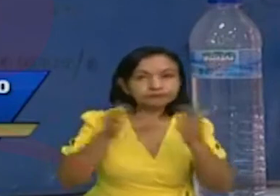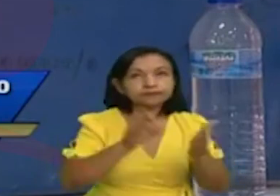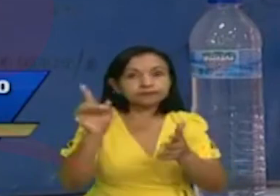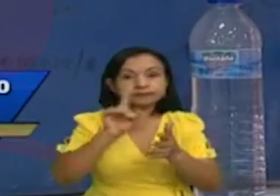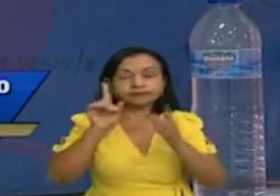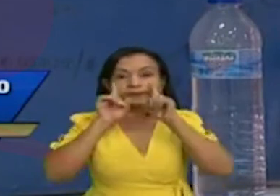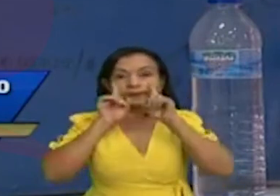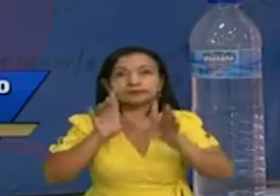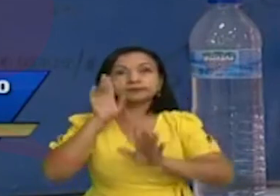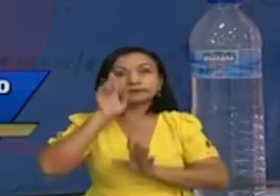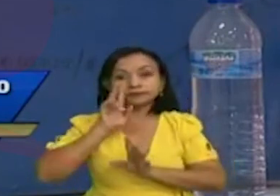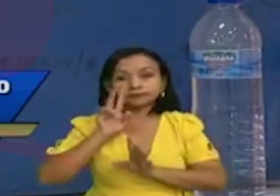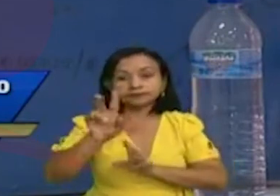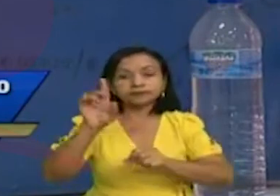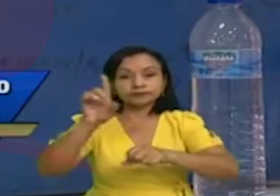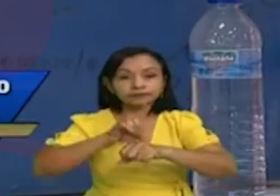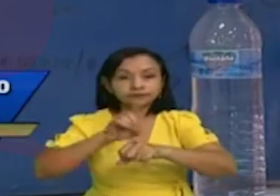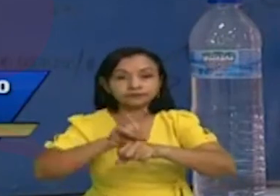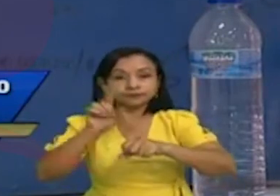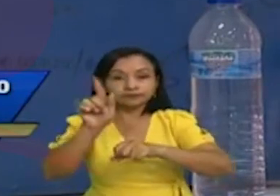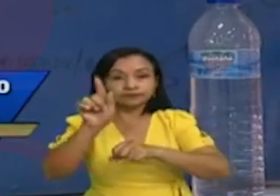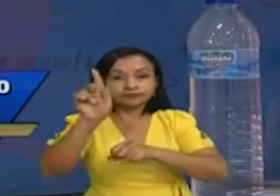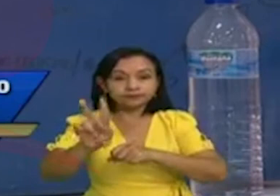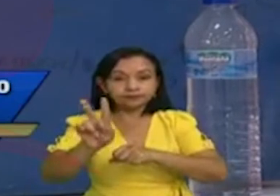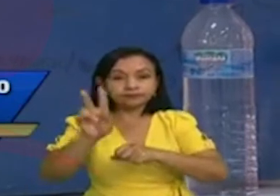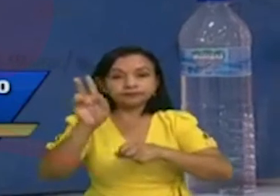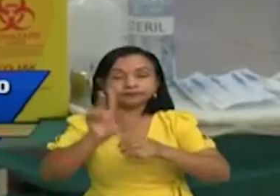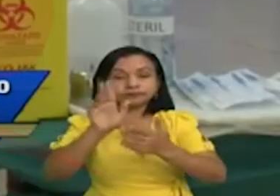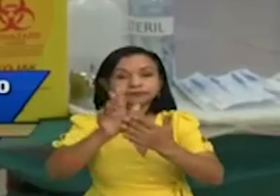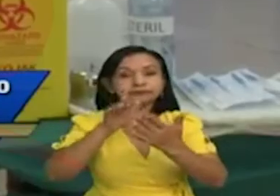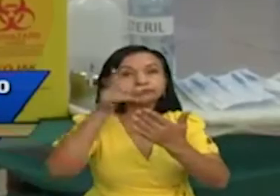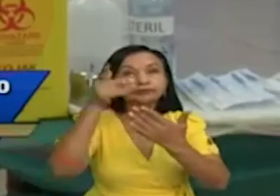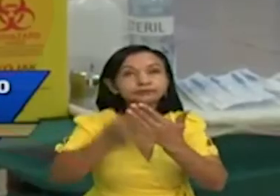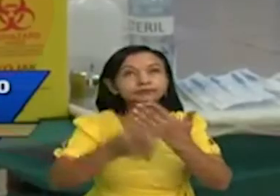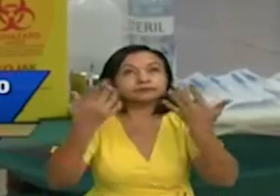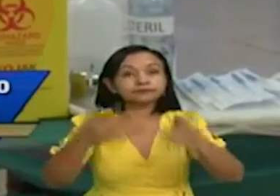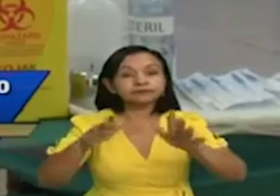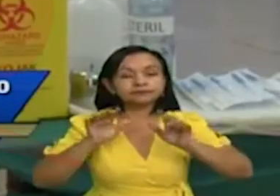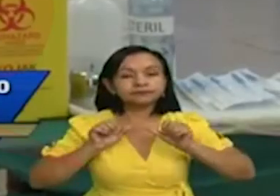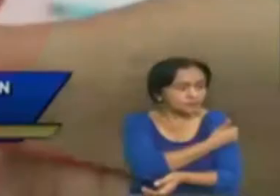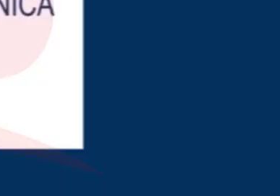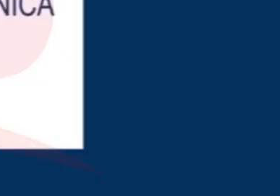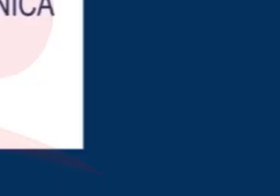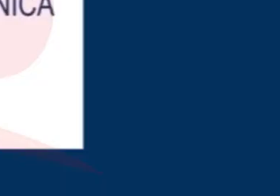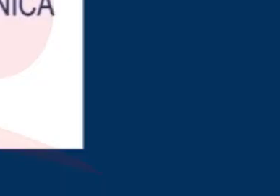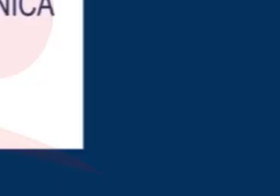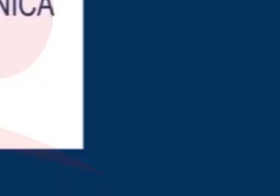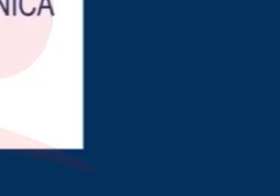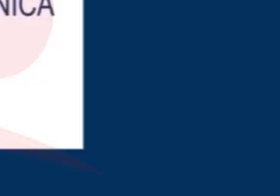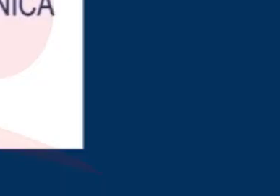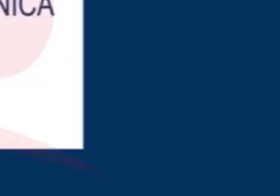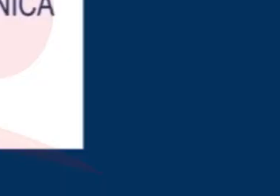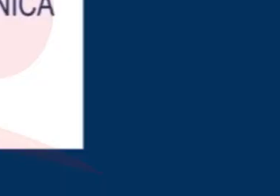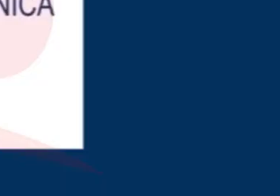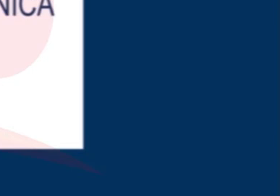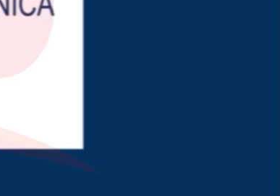Necesidades Especiales. A las 7 de la mañana, primera dosis, y en Estelí municipio también, en el Centro